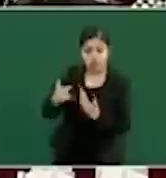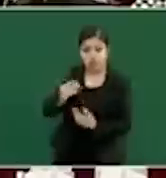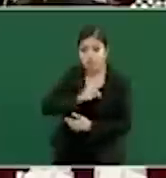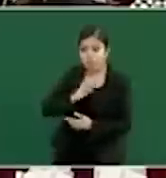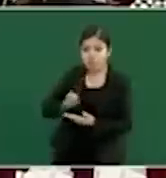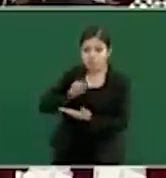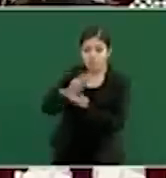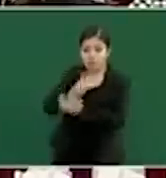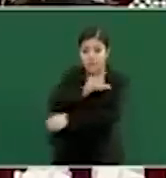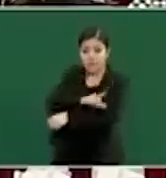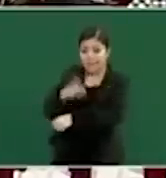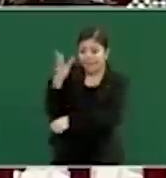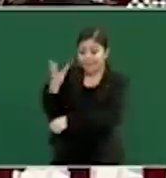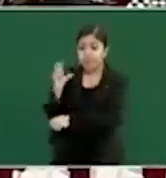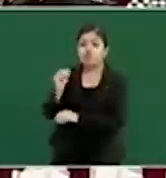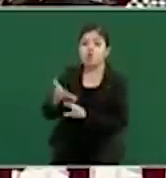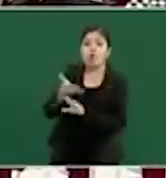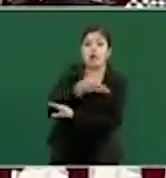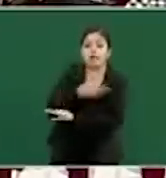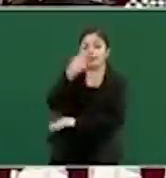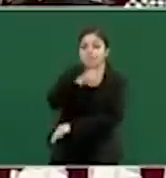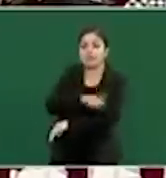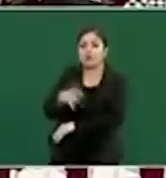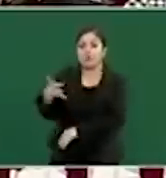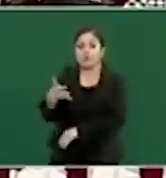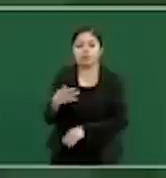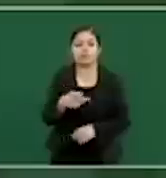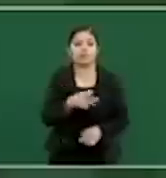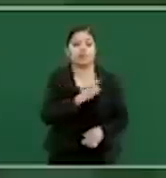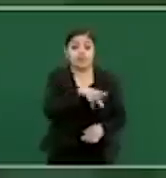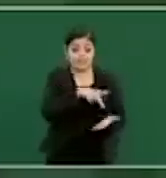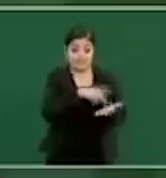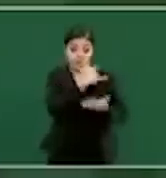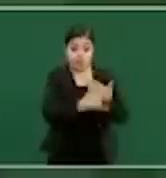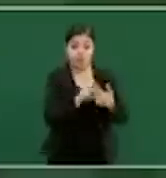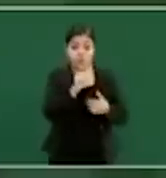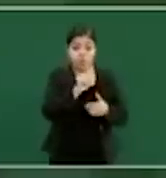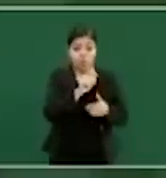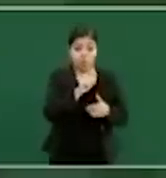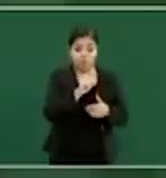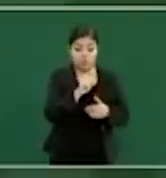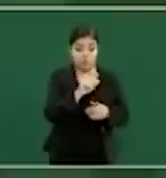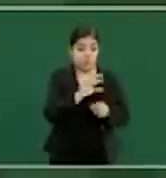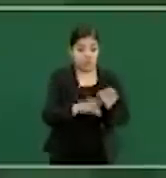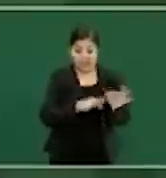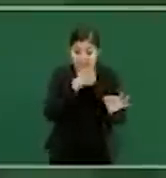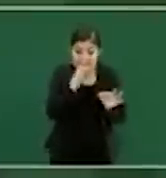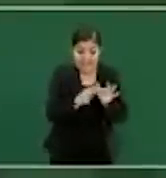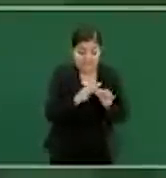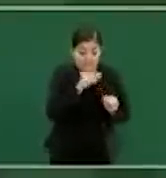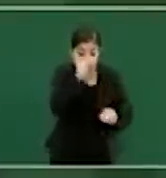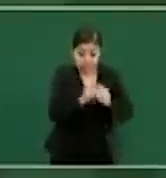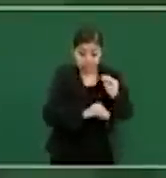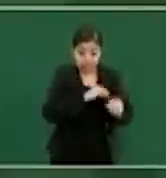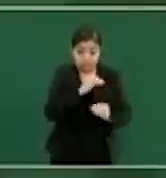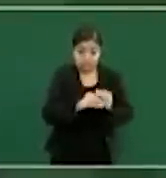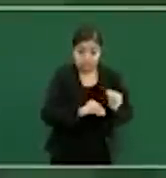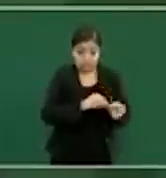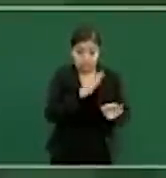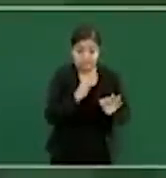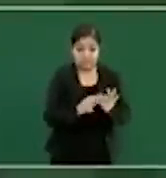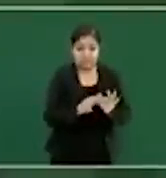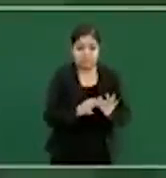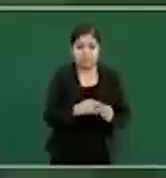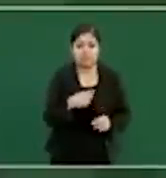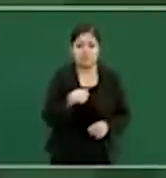que finalice línea 3 o incluso antes para la línea 4? El proyecto cuando esté terminado, ¿sí? Porque